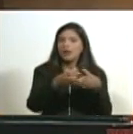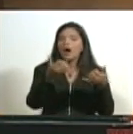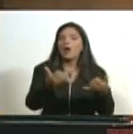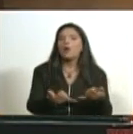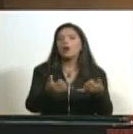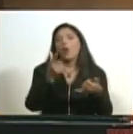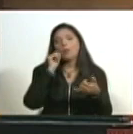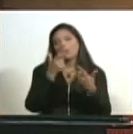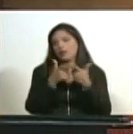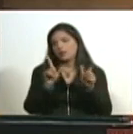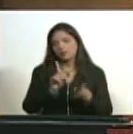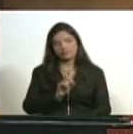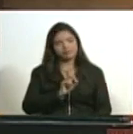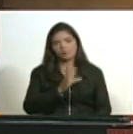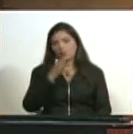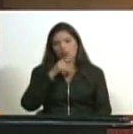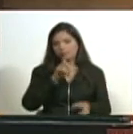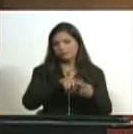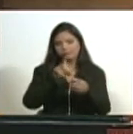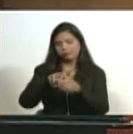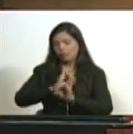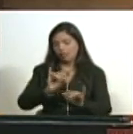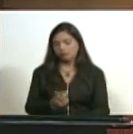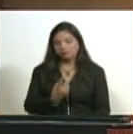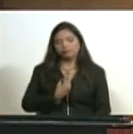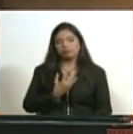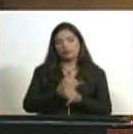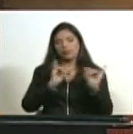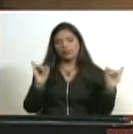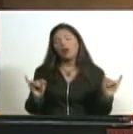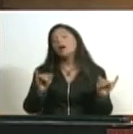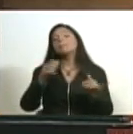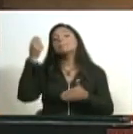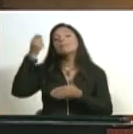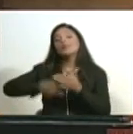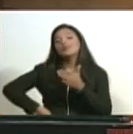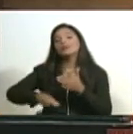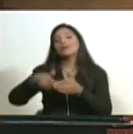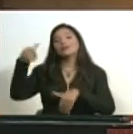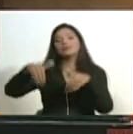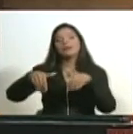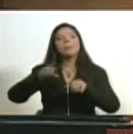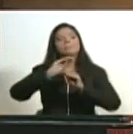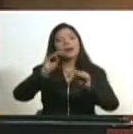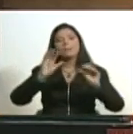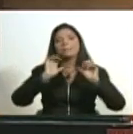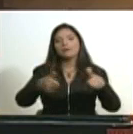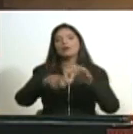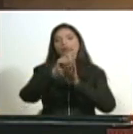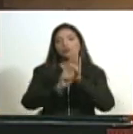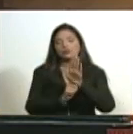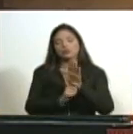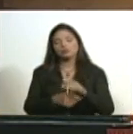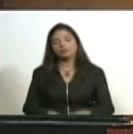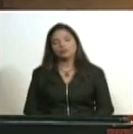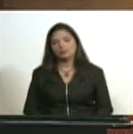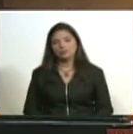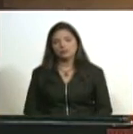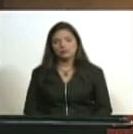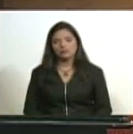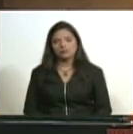libre, para que se prohibiera el referéndum para convocar la constituyente. ¿Ah?